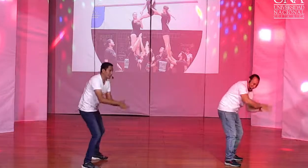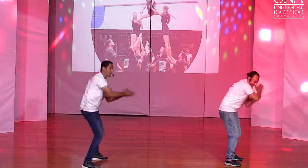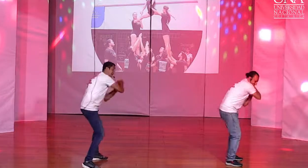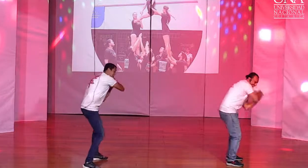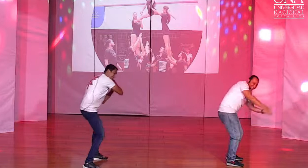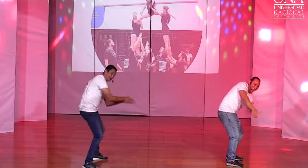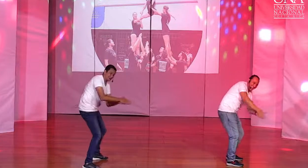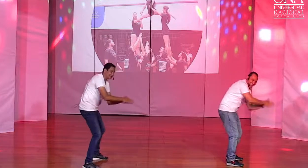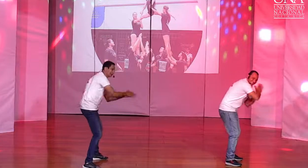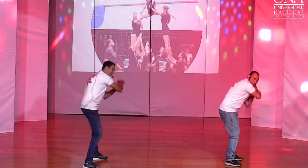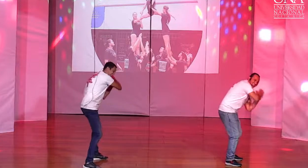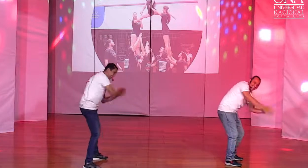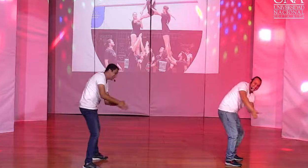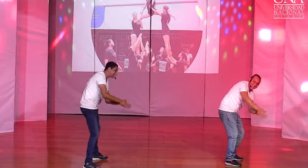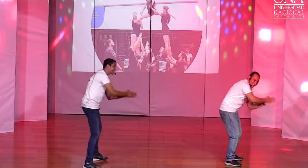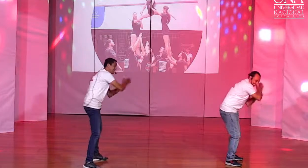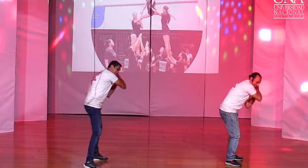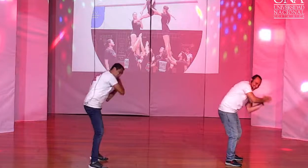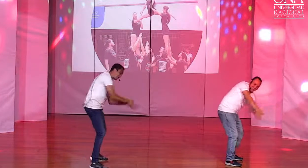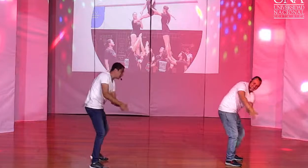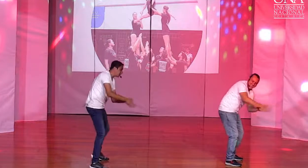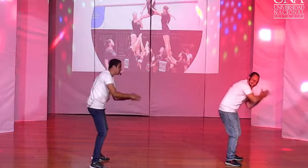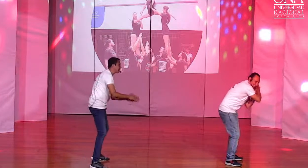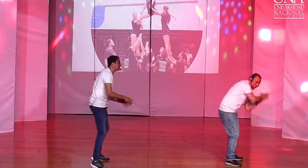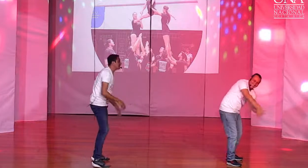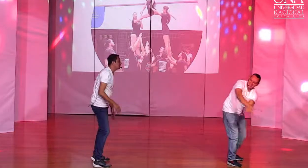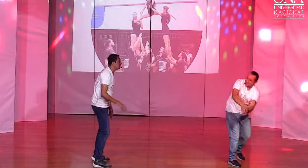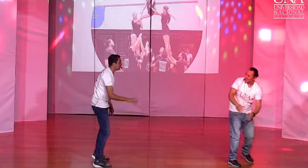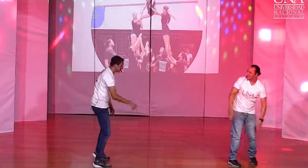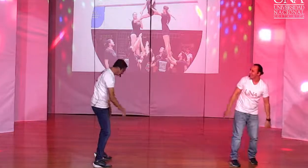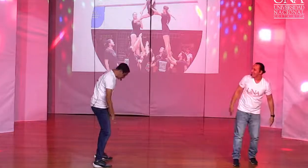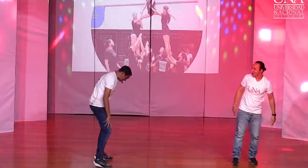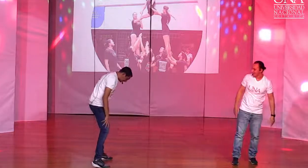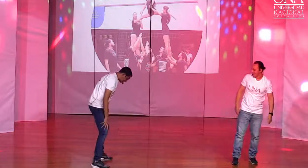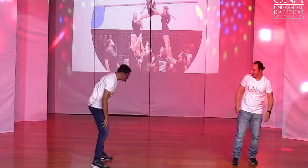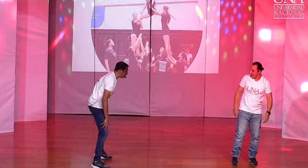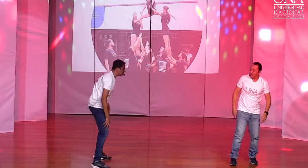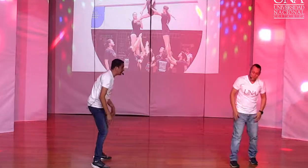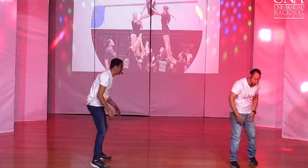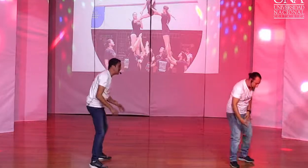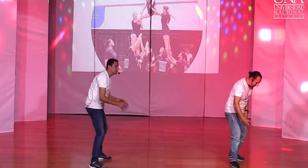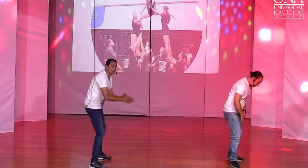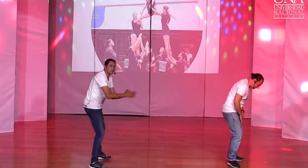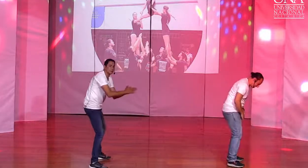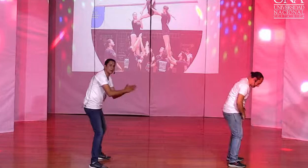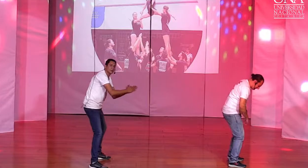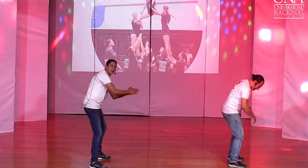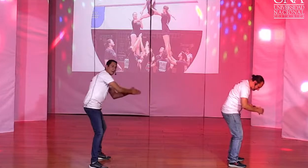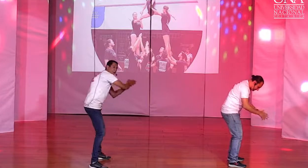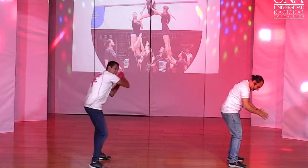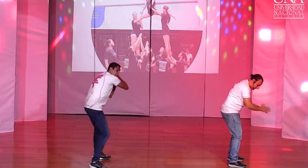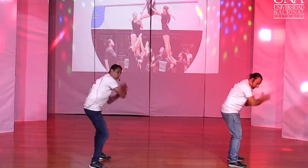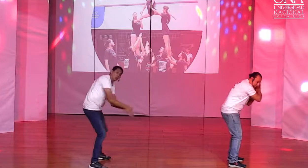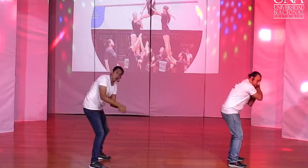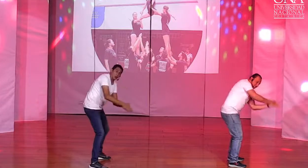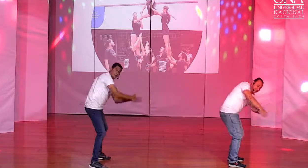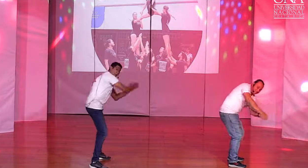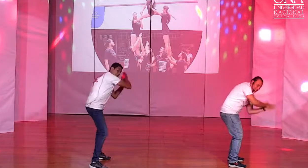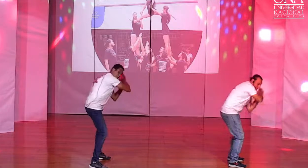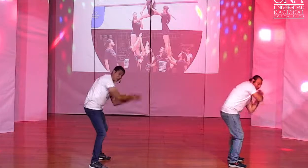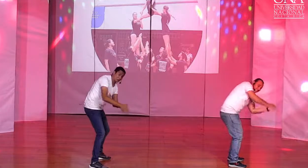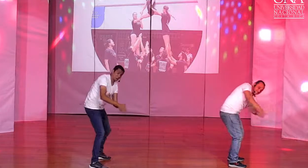Uno. Dos. Tres. Cuatro, Marito, abre un toquecito más las piernas. Ay, ahí. Estoy muy cerrado, okay. Eso es.